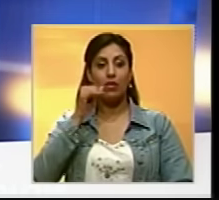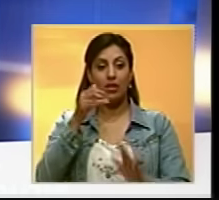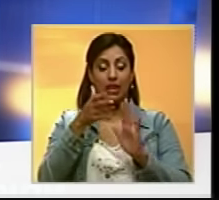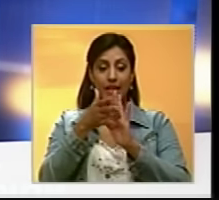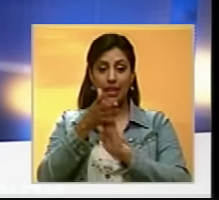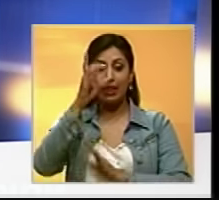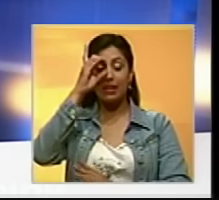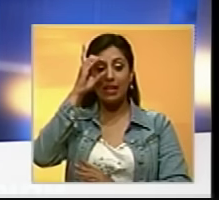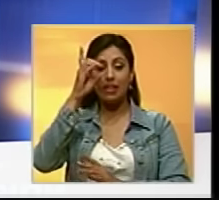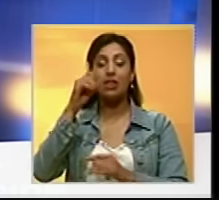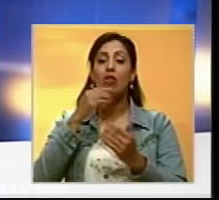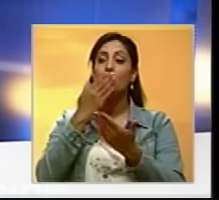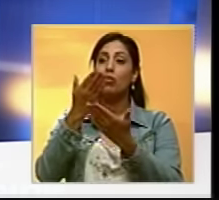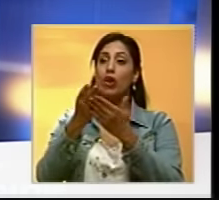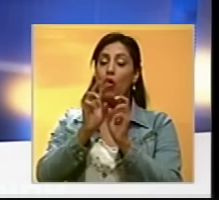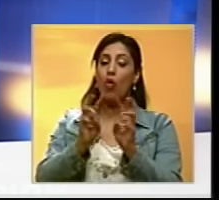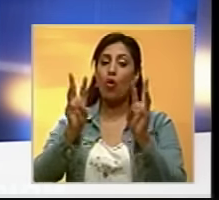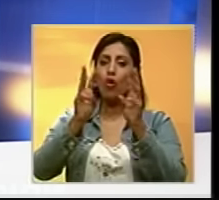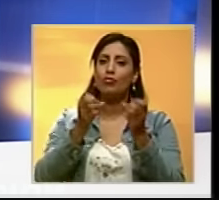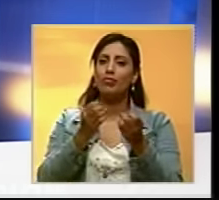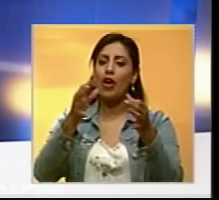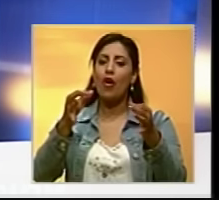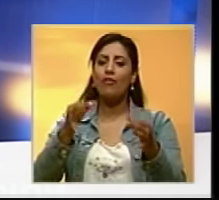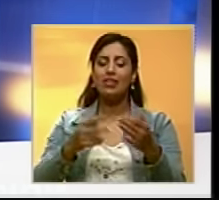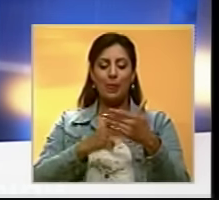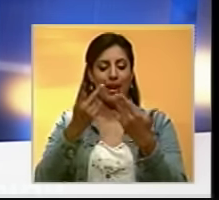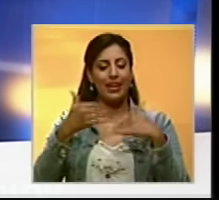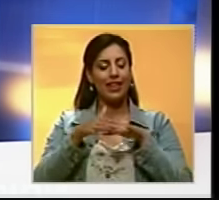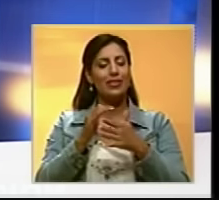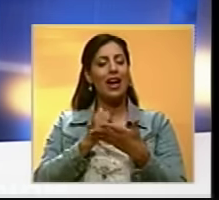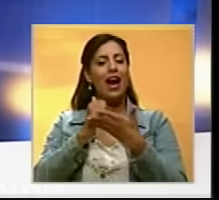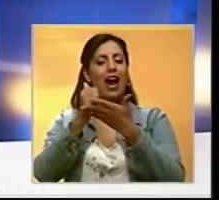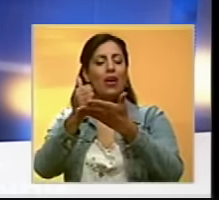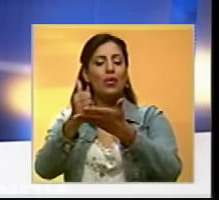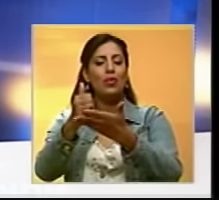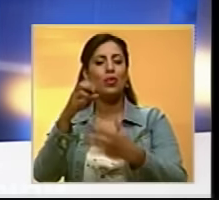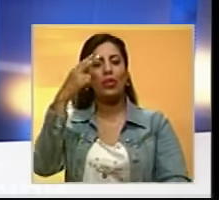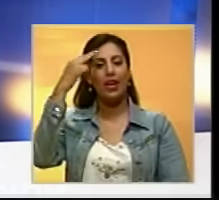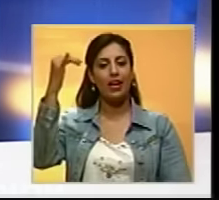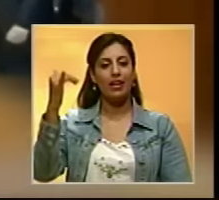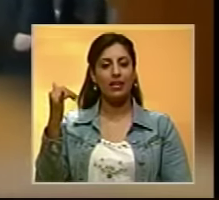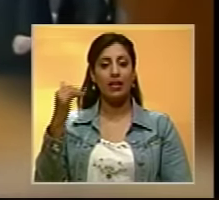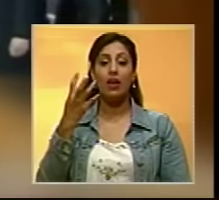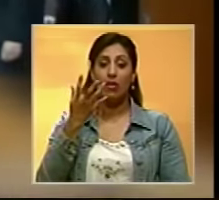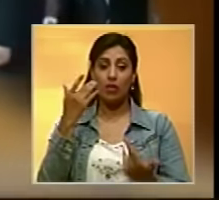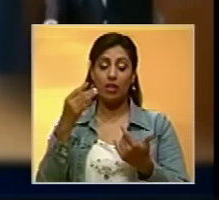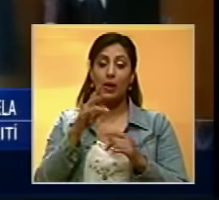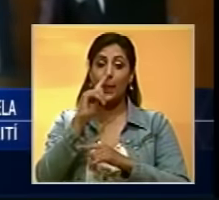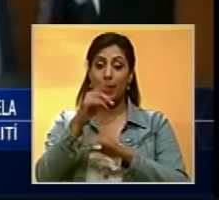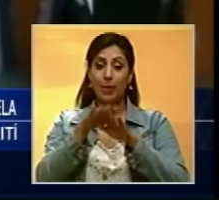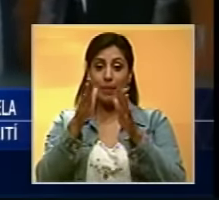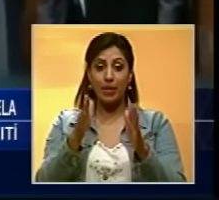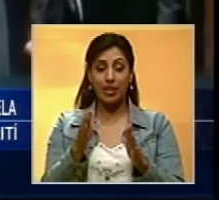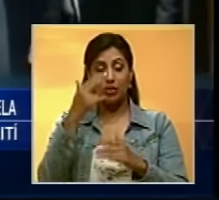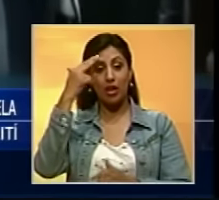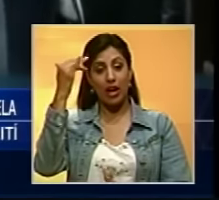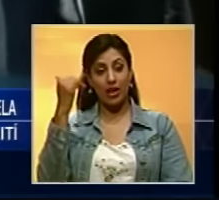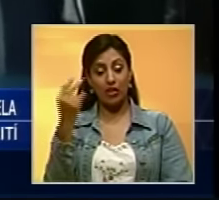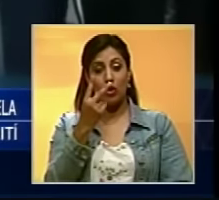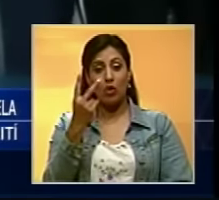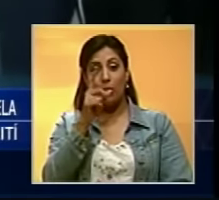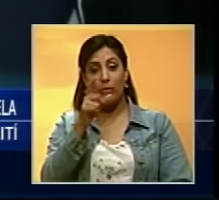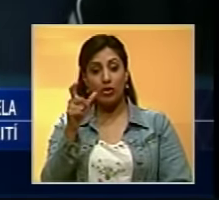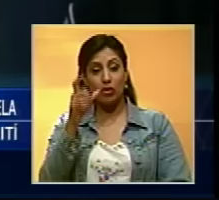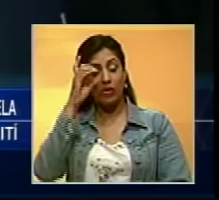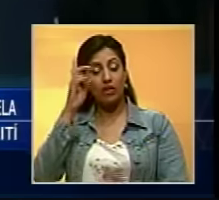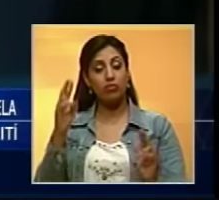Rodríguez presentó ante la ONU el lanzamiento oficial del plan internacional de solidaridad con Haití Rodríguez y el Primer Ministro de Haití anex Jean